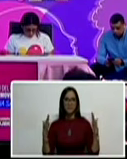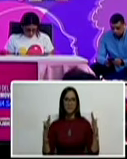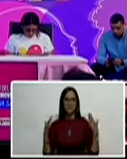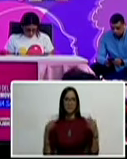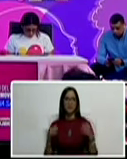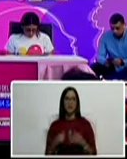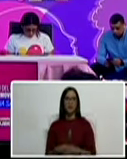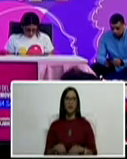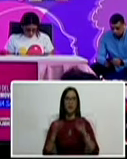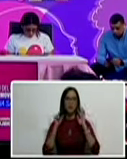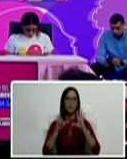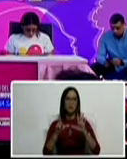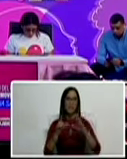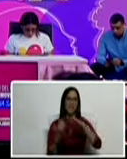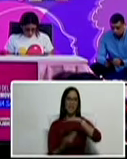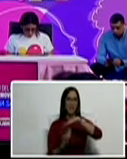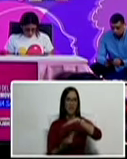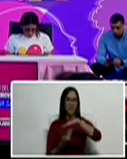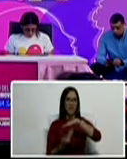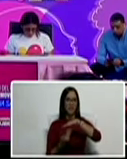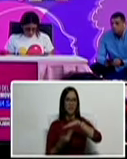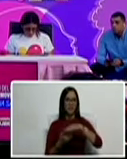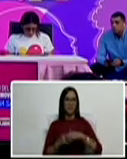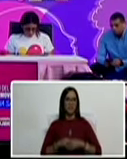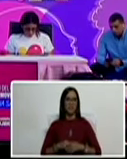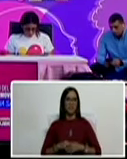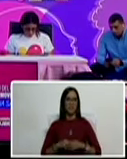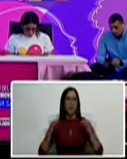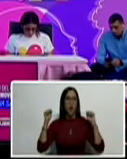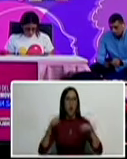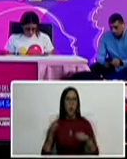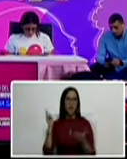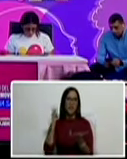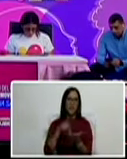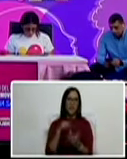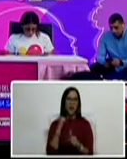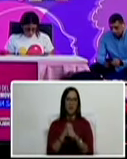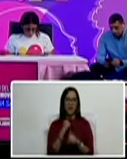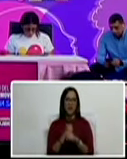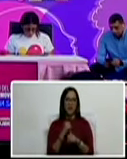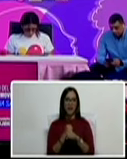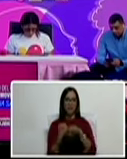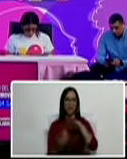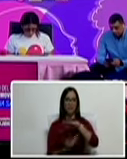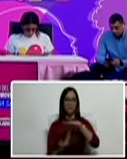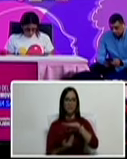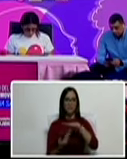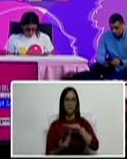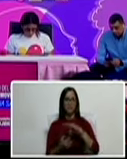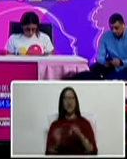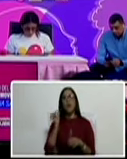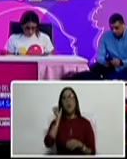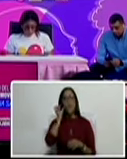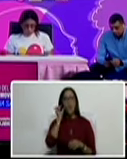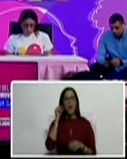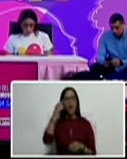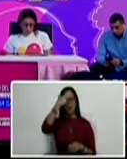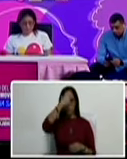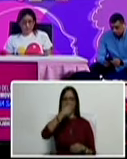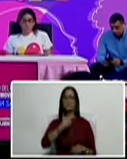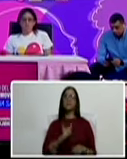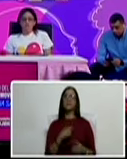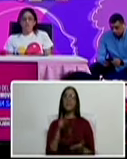Con 7 vértices. Hoy vinimos a trabajar el vértice de mujer protagonista